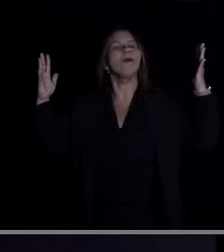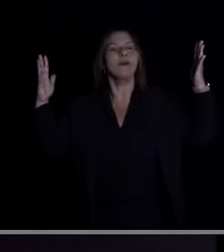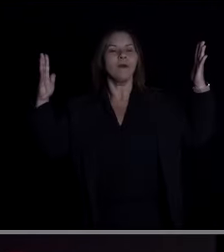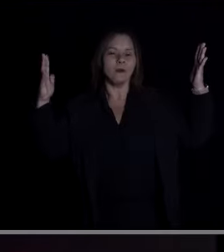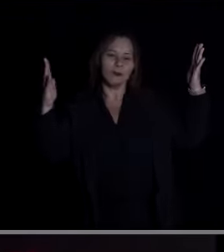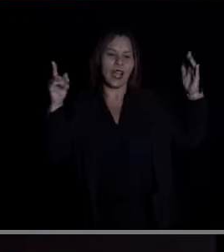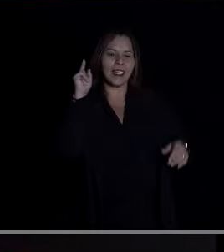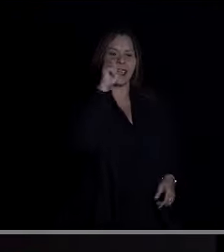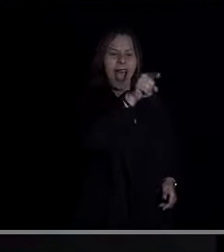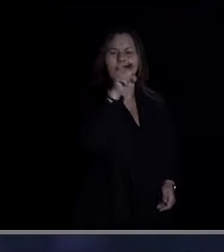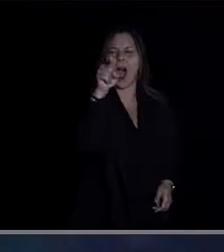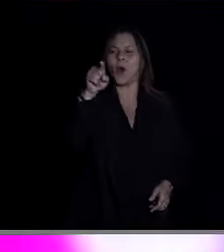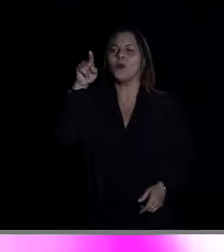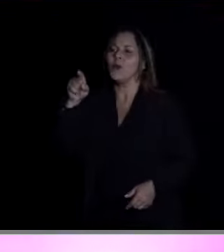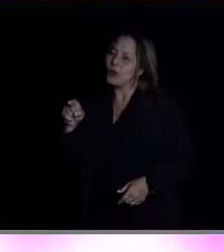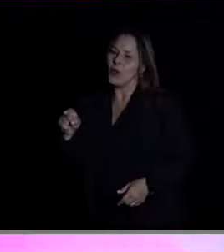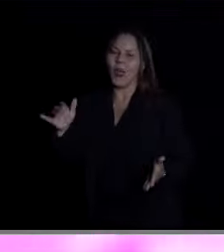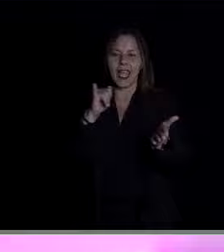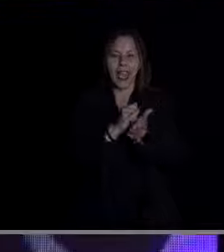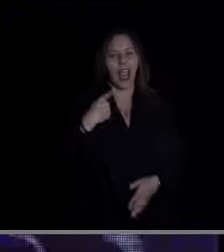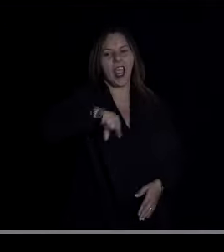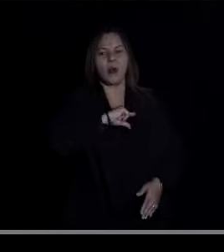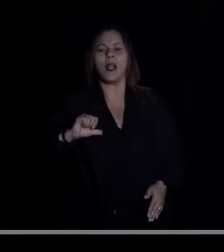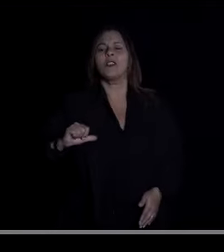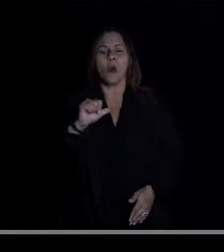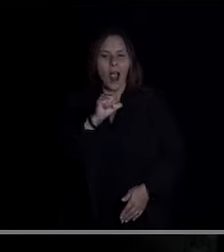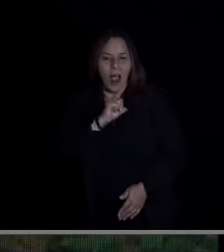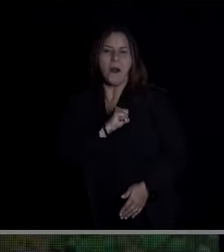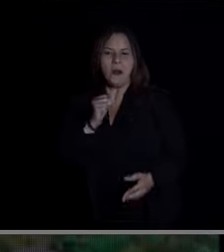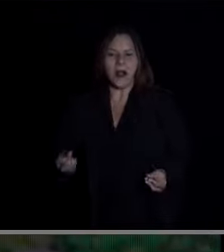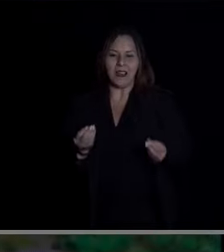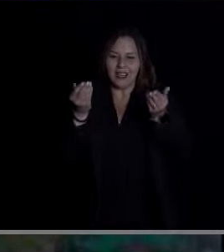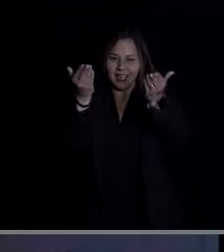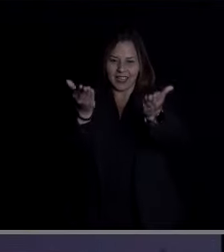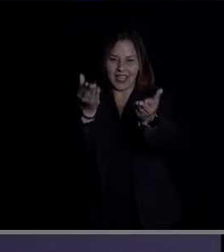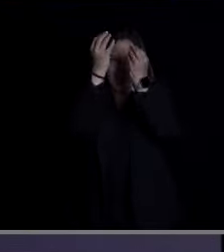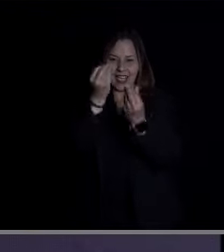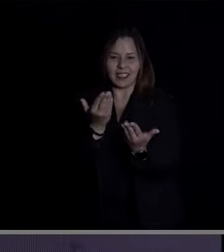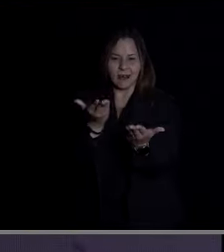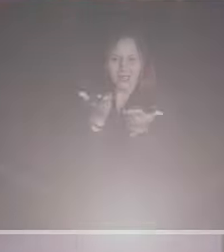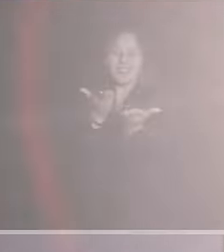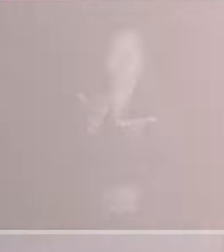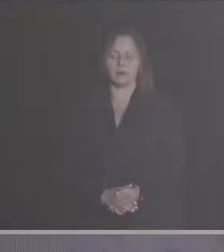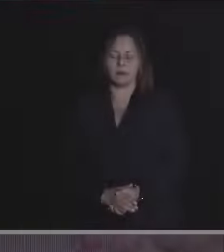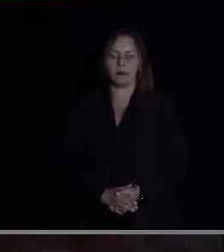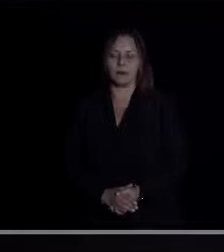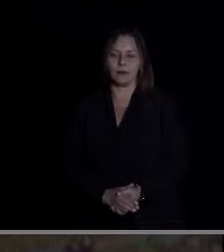a ustedes que nuestro alcalde dedica este mensaje. A